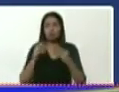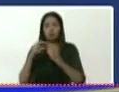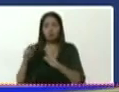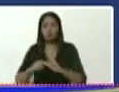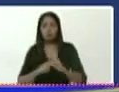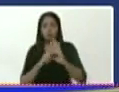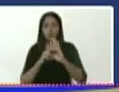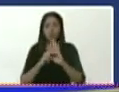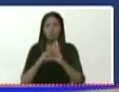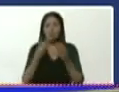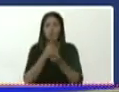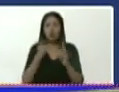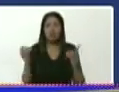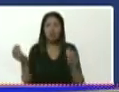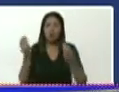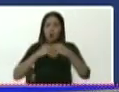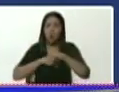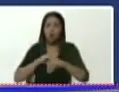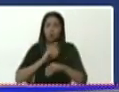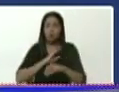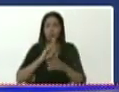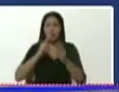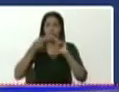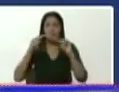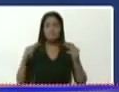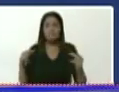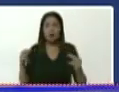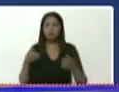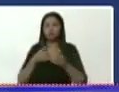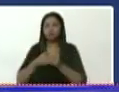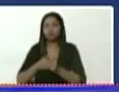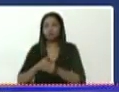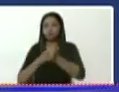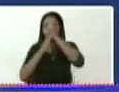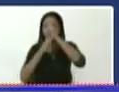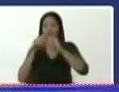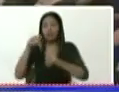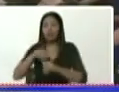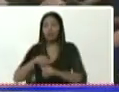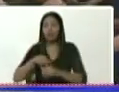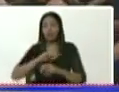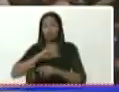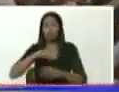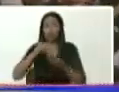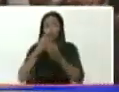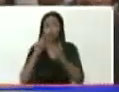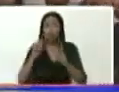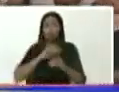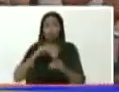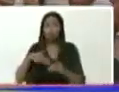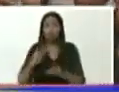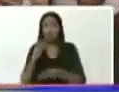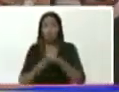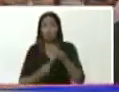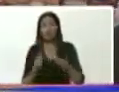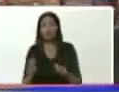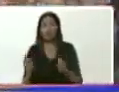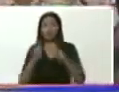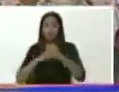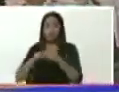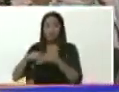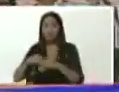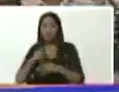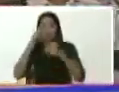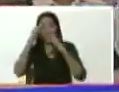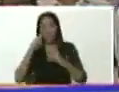en el país. Podemos llegar a un acuerdo de paz, de gobernabilidad dentro del juego democrático donde nos reconozcamos mutuamente y nos